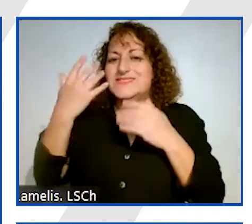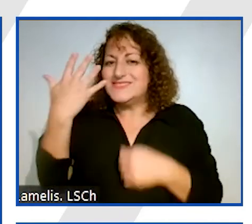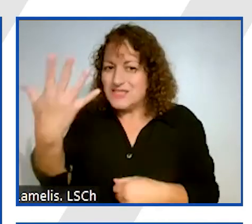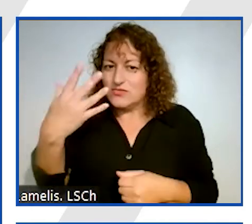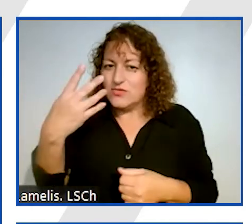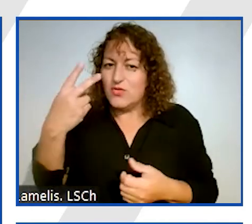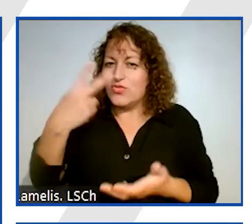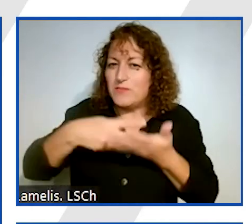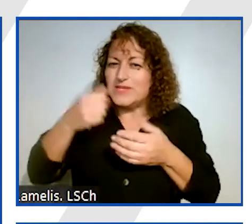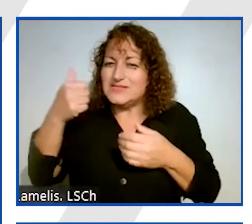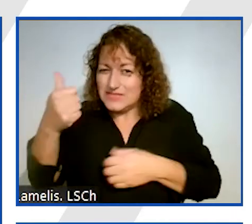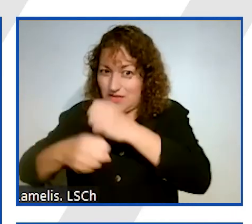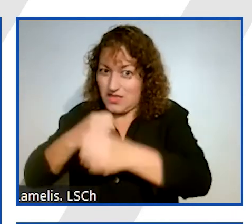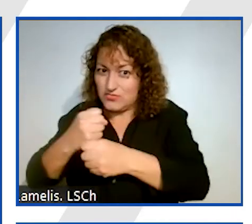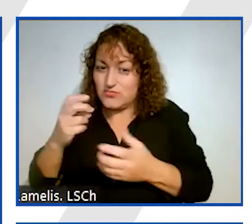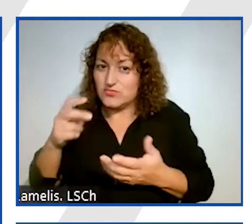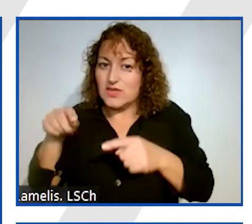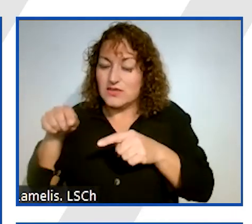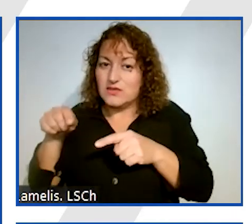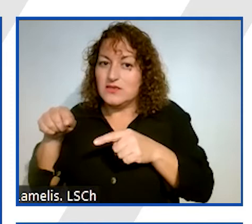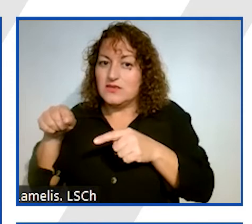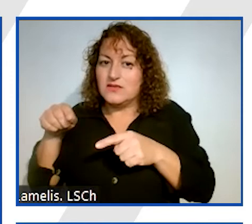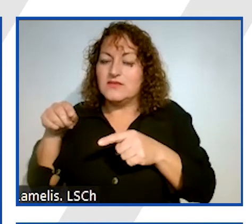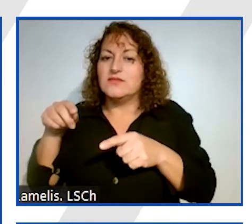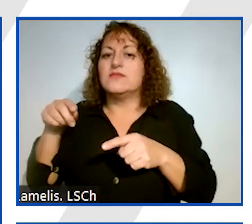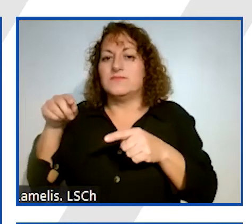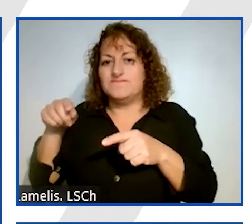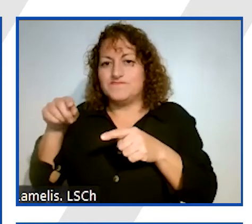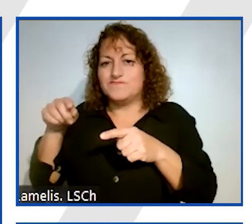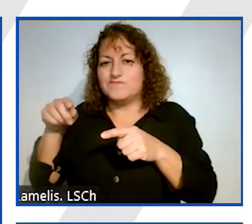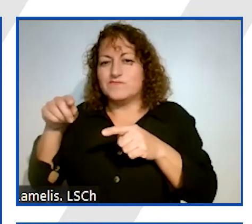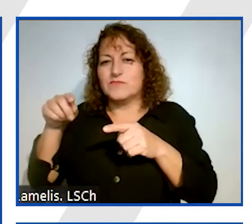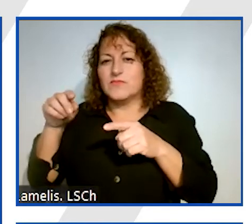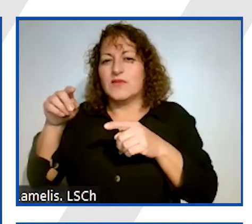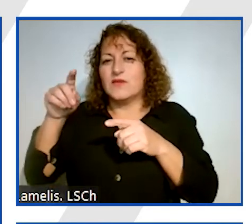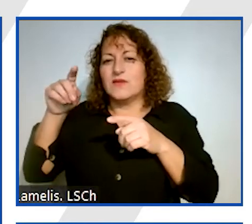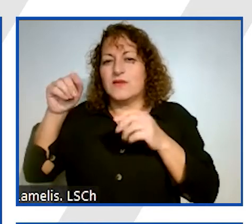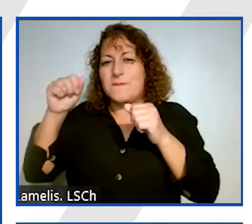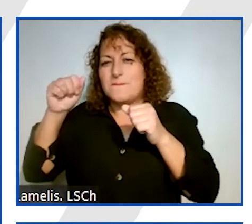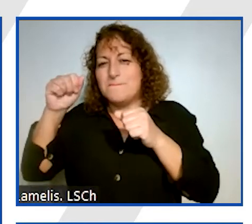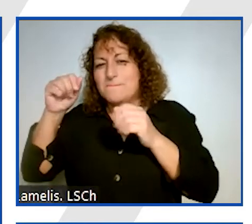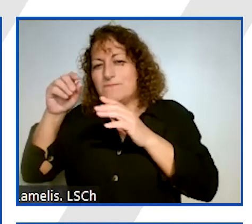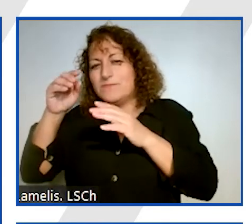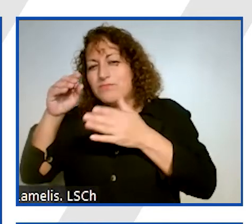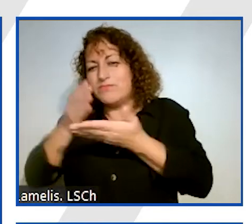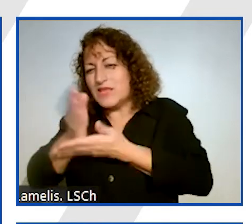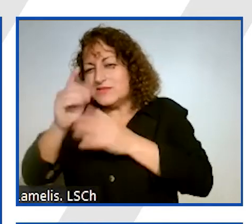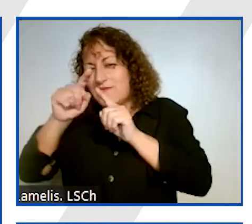2006, donde se empieza a evidenciar esta declinación en la comercialización de productos de